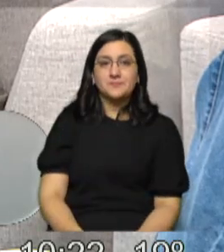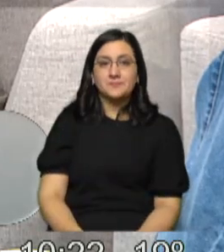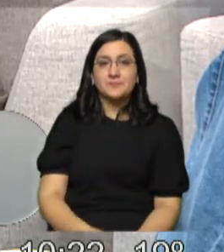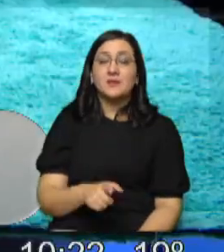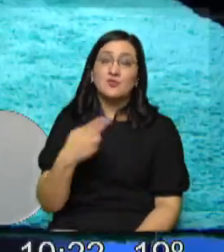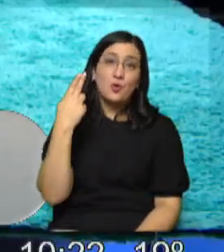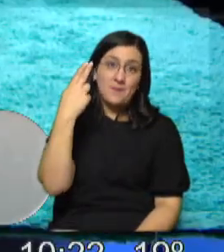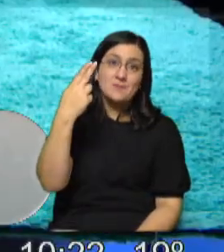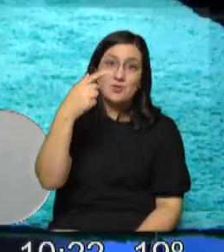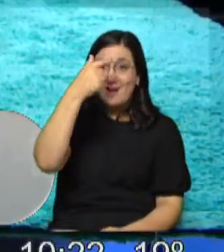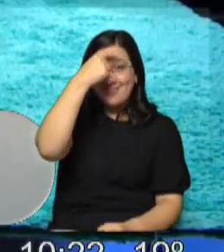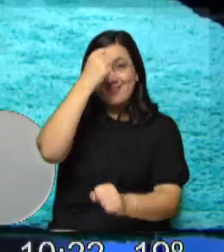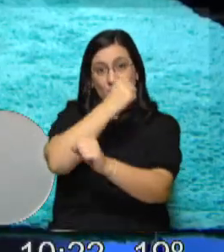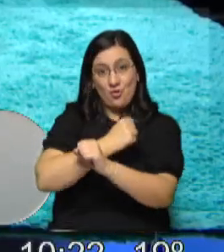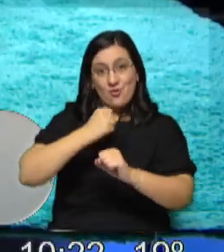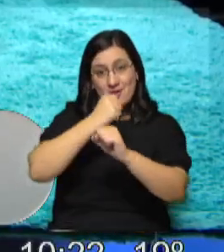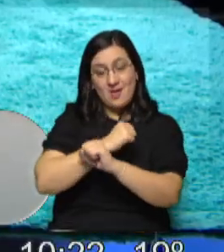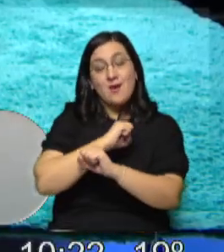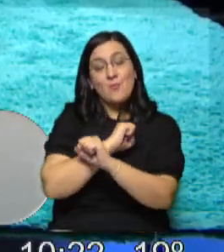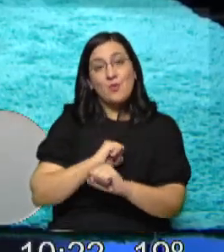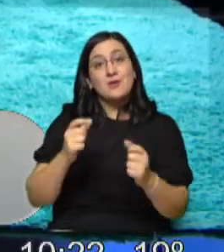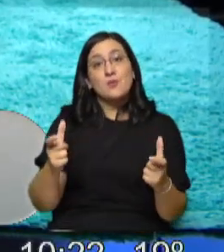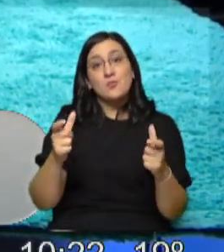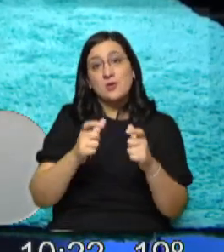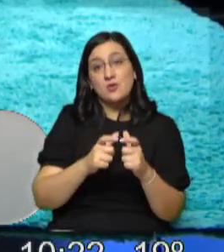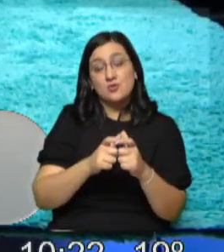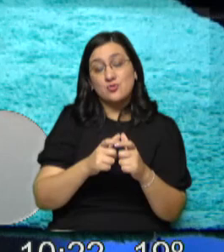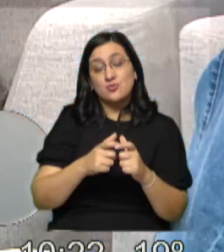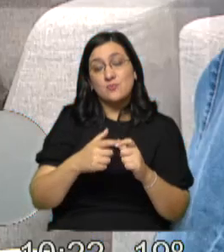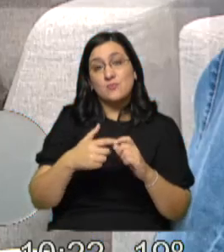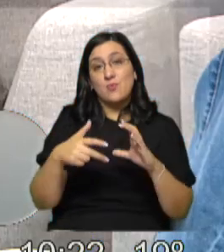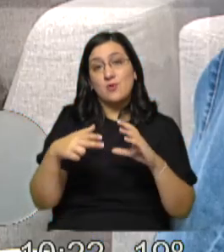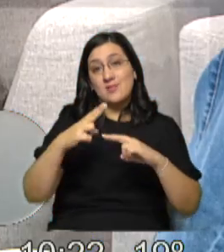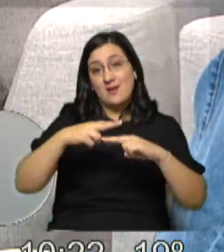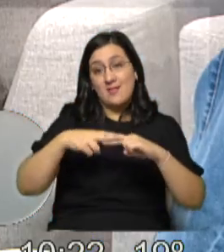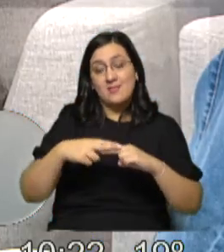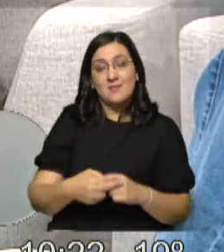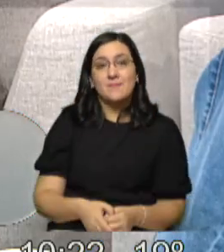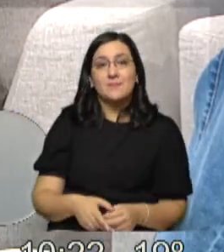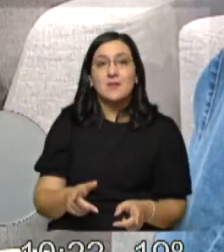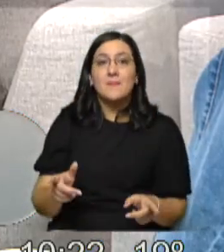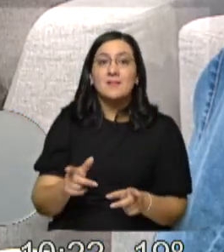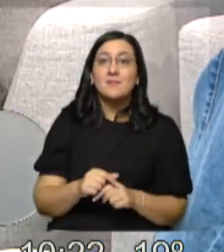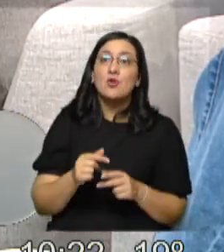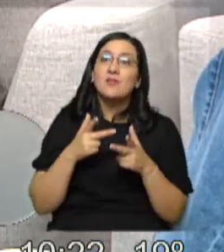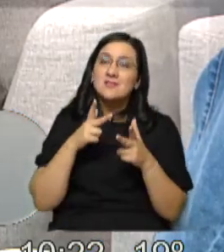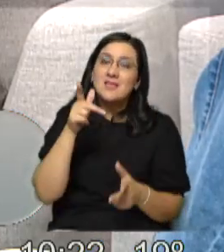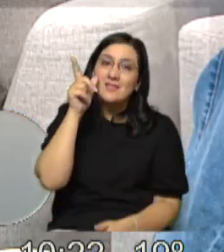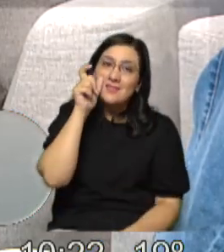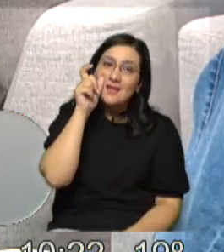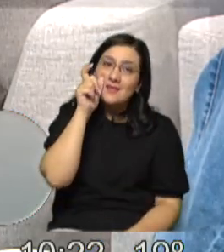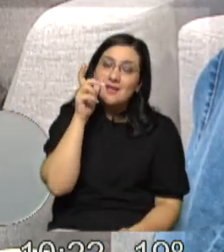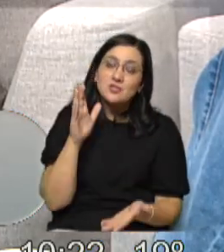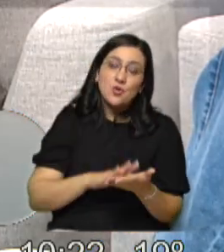la tecnología esta como acercarnos a otras personas. Y como para cerrar ahí, ahí en esto que vos decías, Tania, de